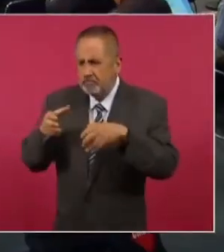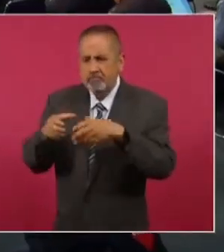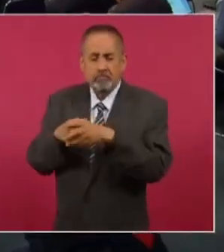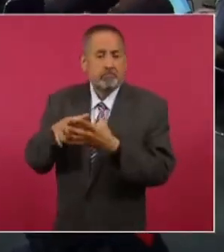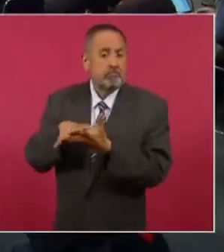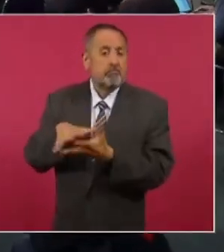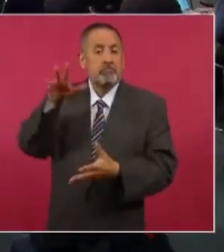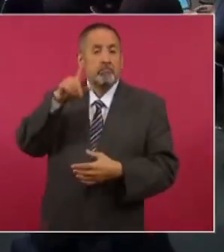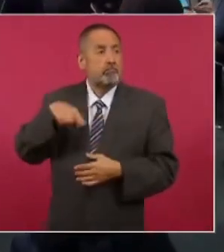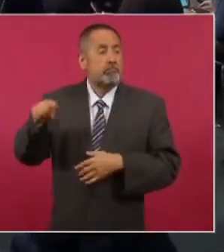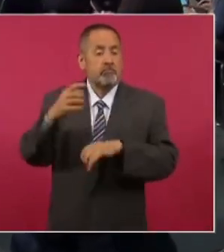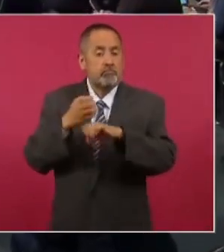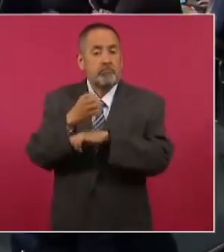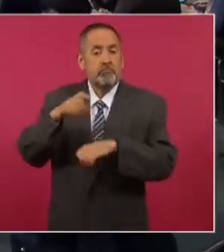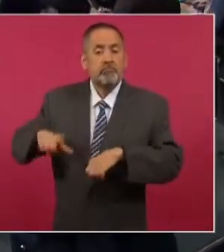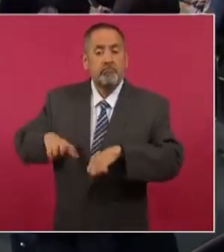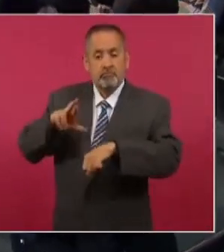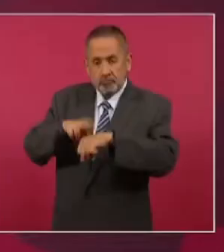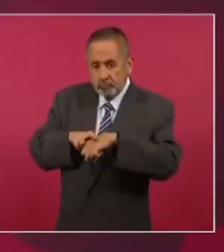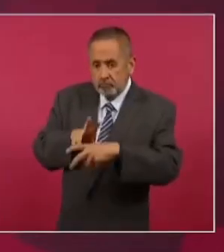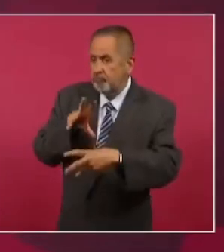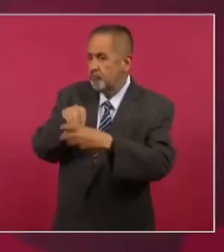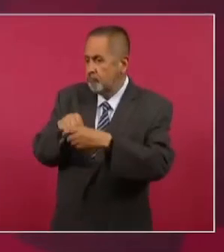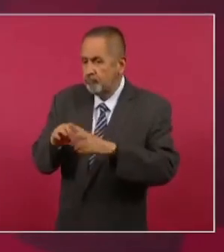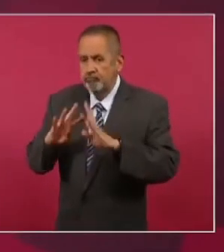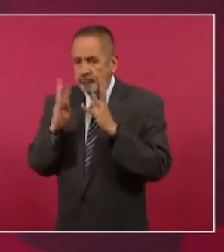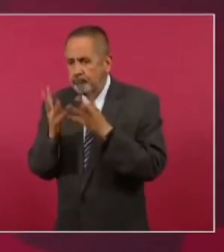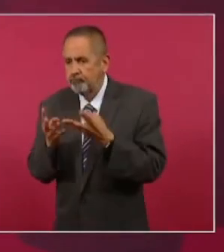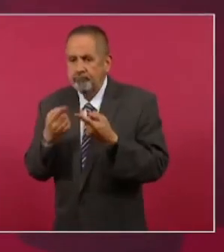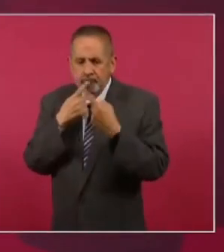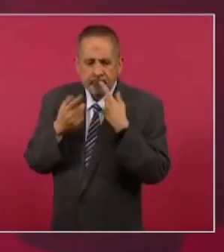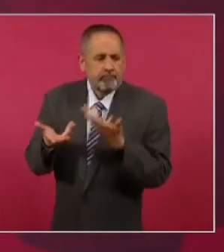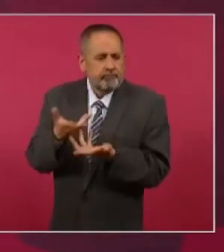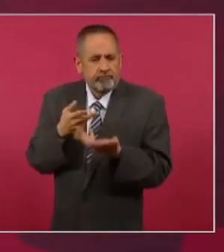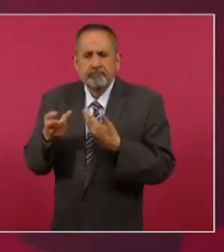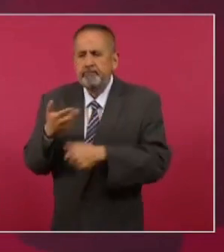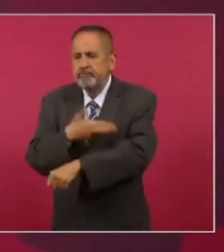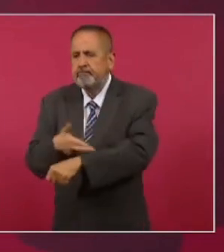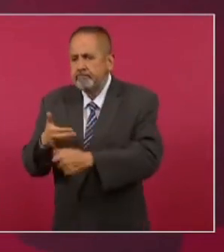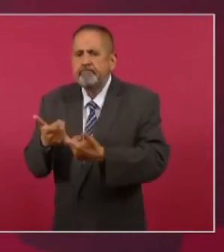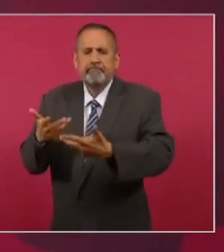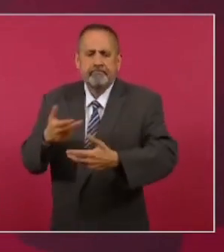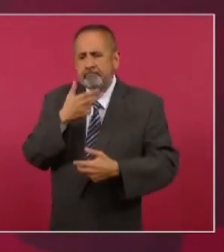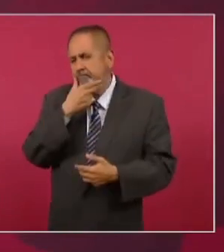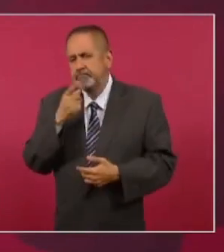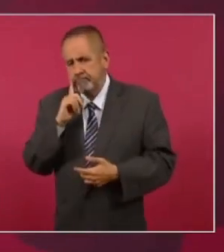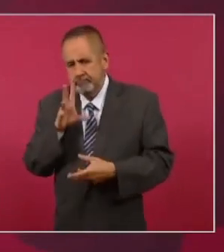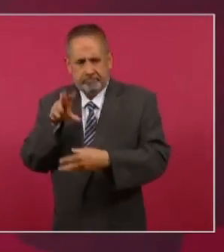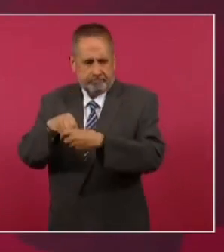mayoría de los estados los gobernadores gobernadores los